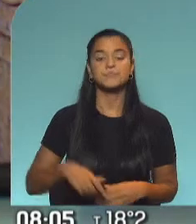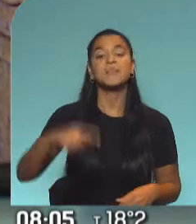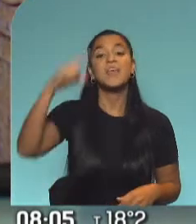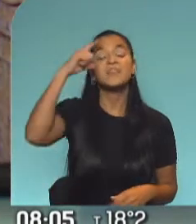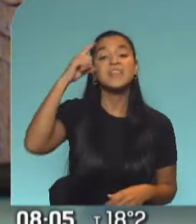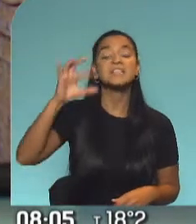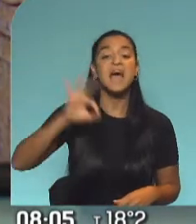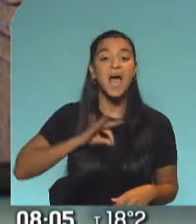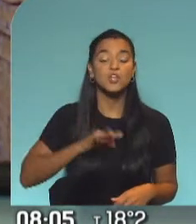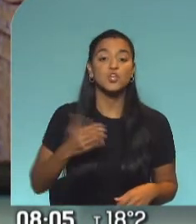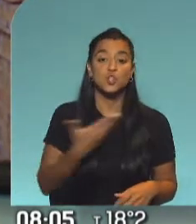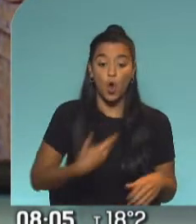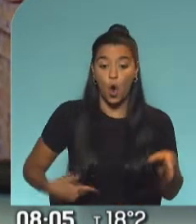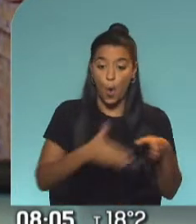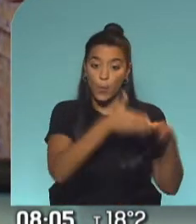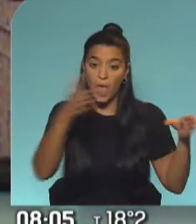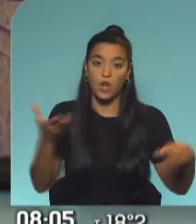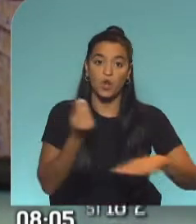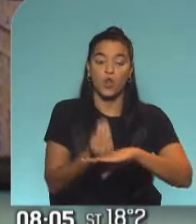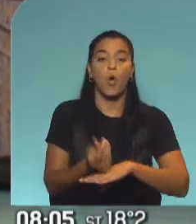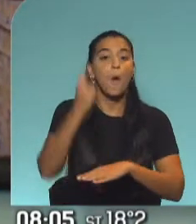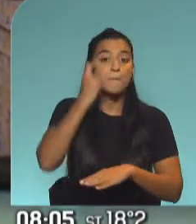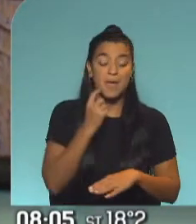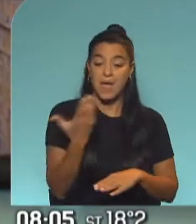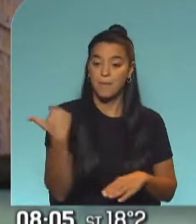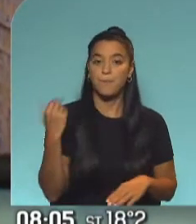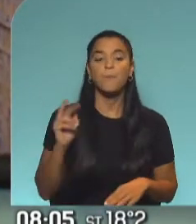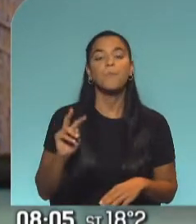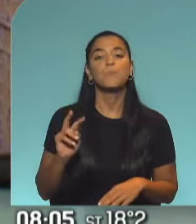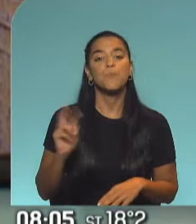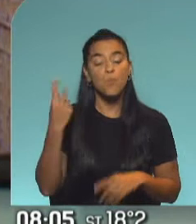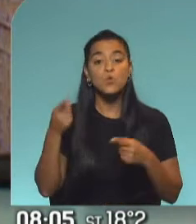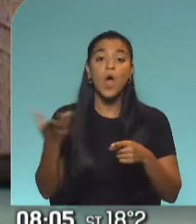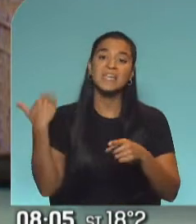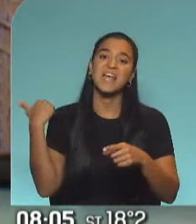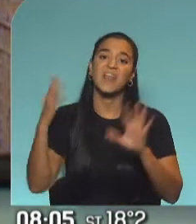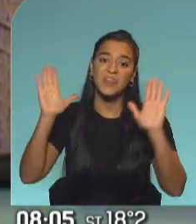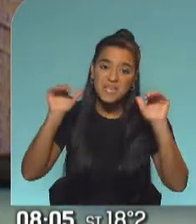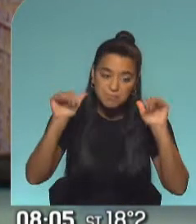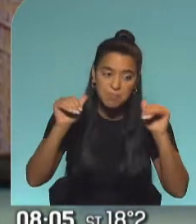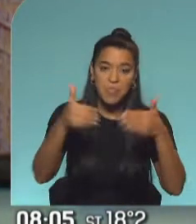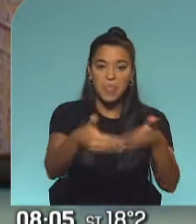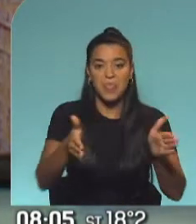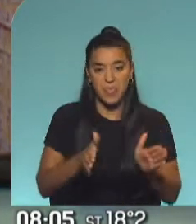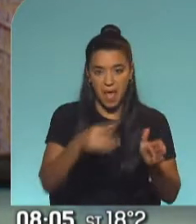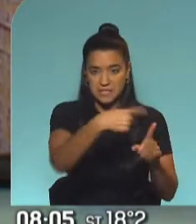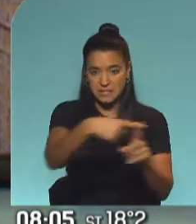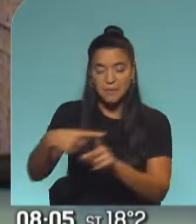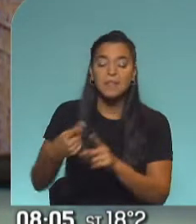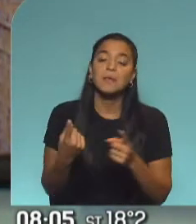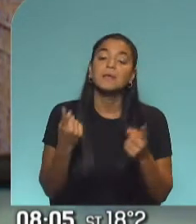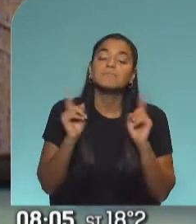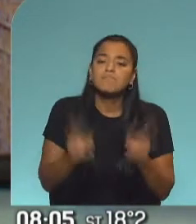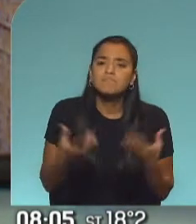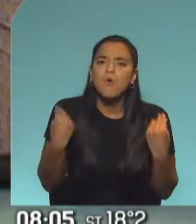10 años de gobierno de Carlos Saúl Menem, falleció, ayer fue su despedida, la inhumación de sus restos y las